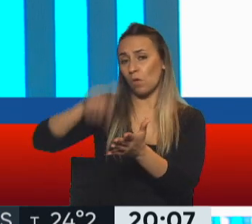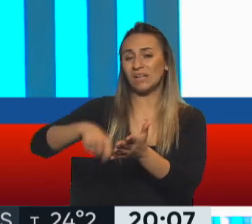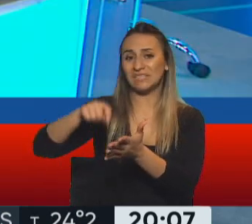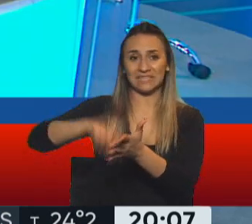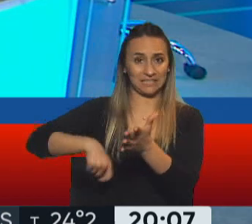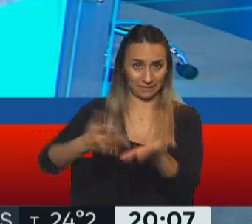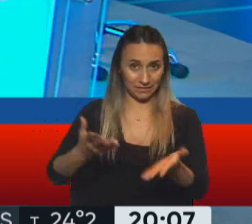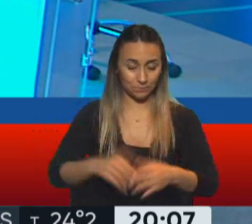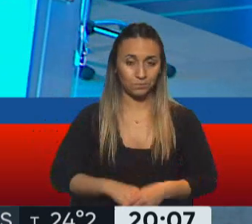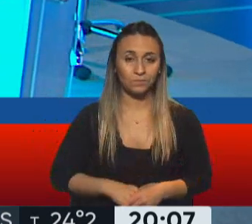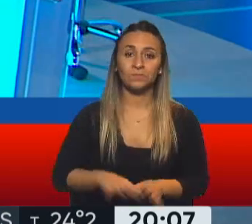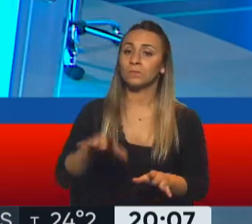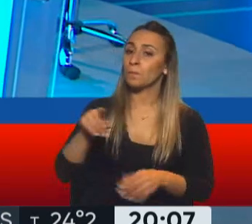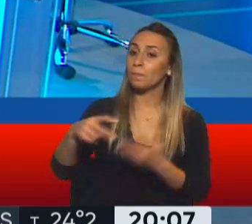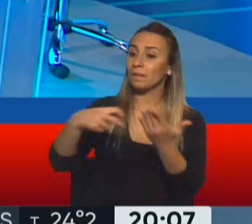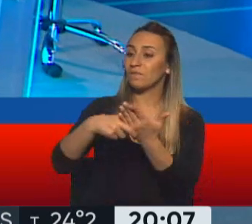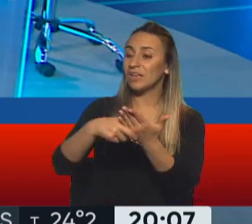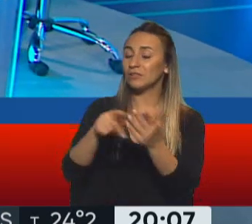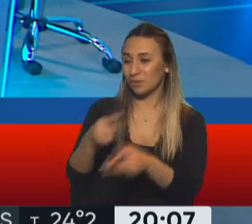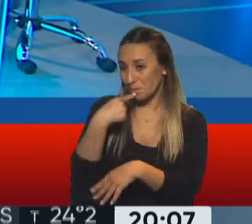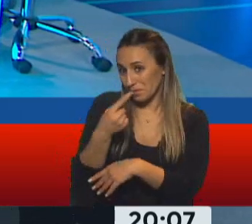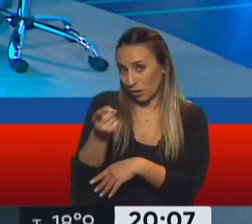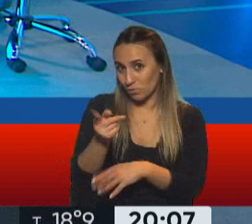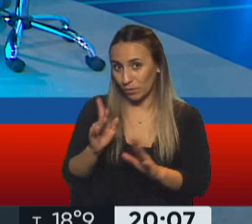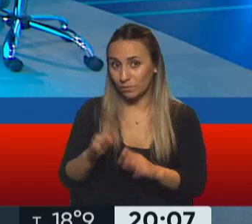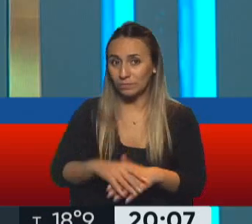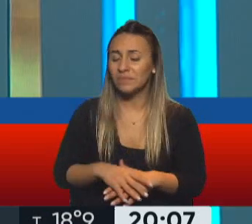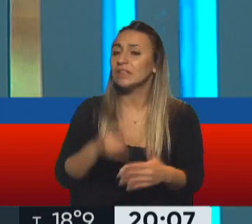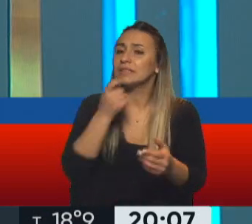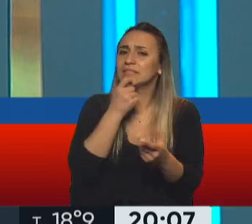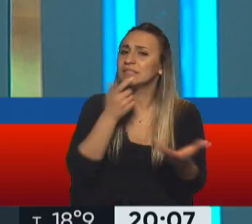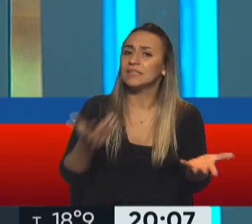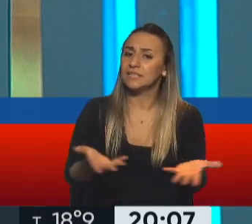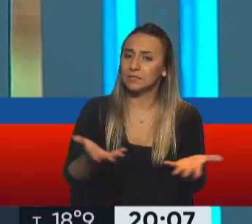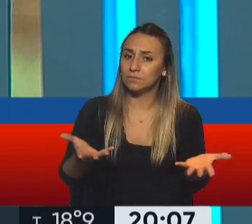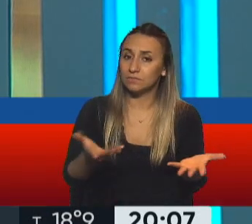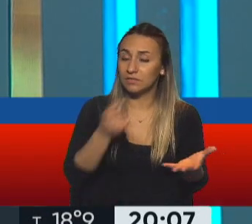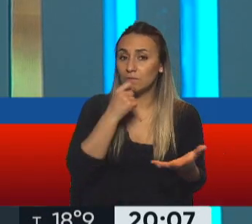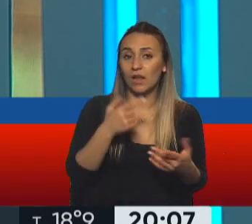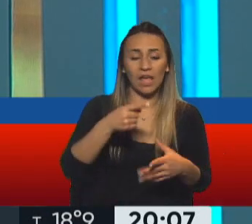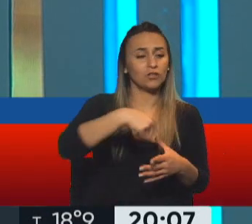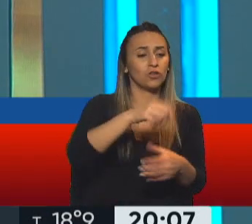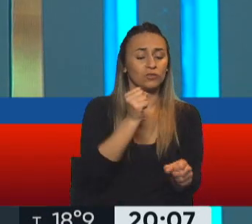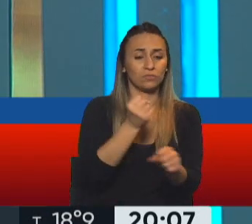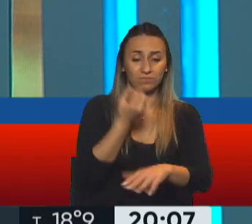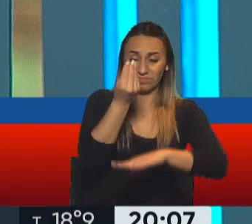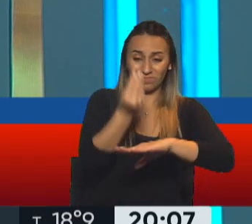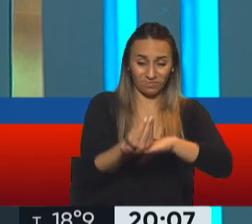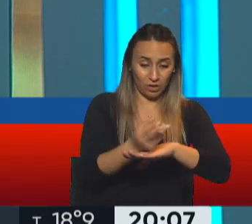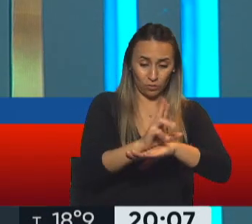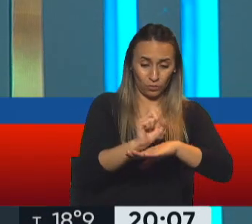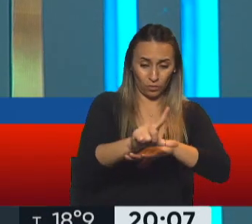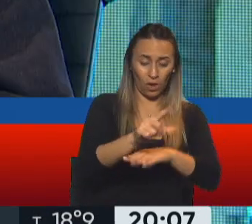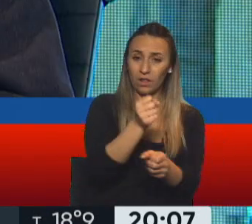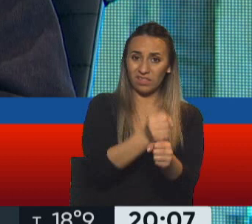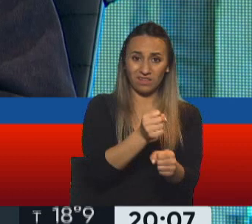que baja al llano, se lo voy a preguntar como preguntaría al llano. Y si no trabajan de lo que tienen que trabajar, ¿de qué trabajan los miembros de la